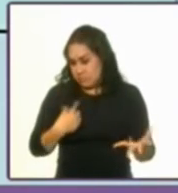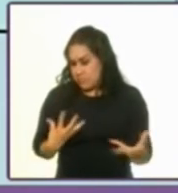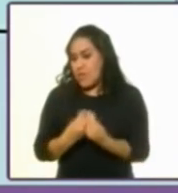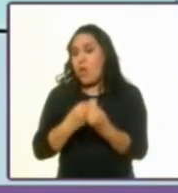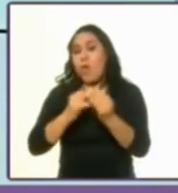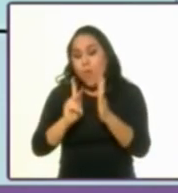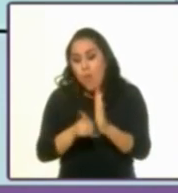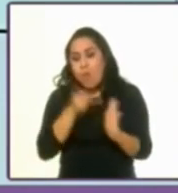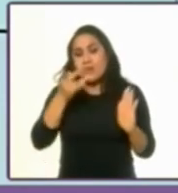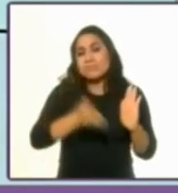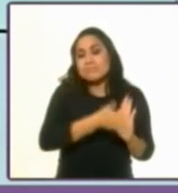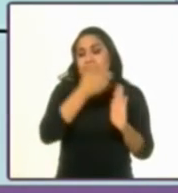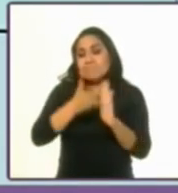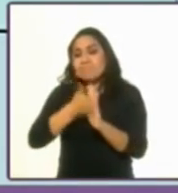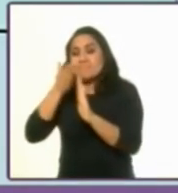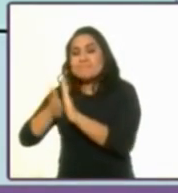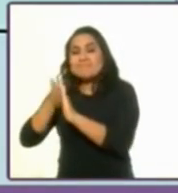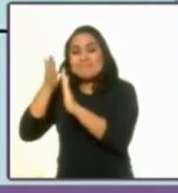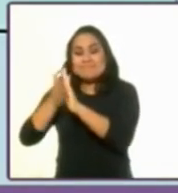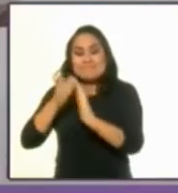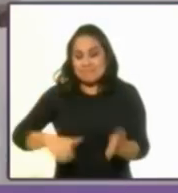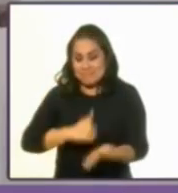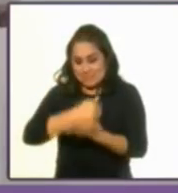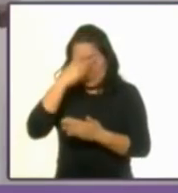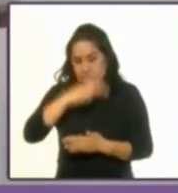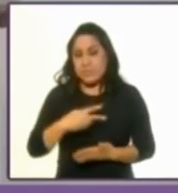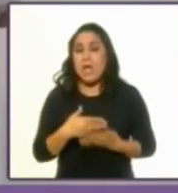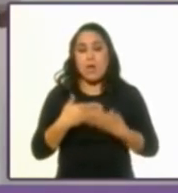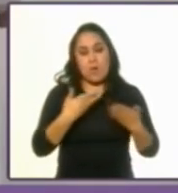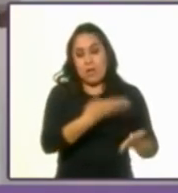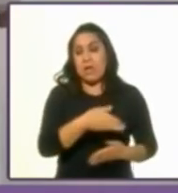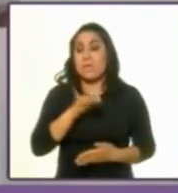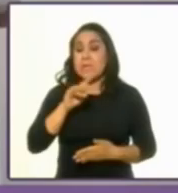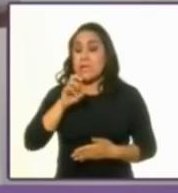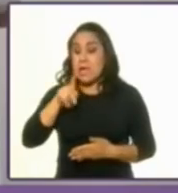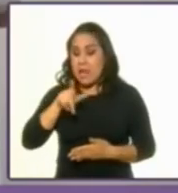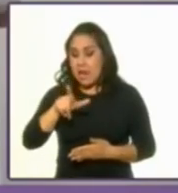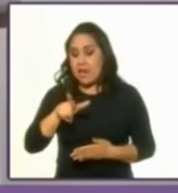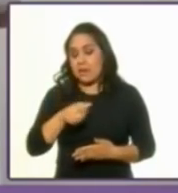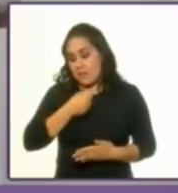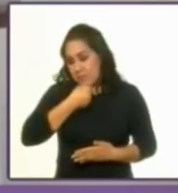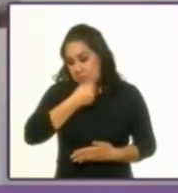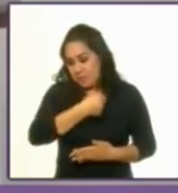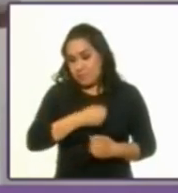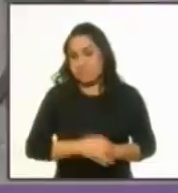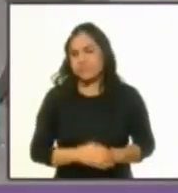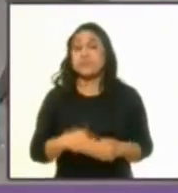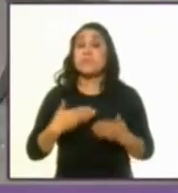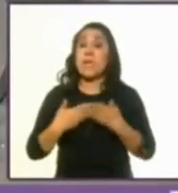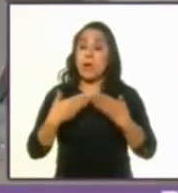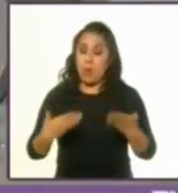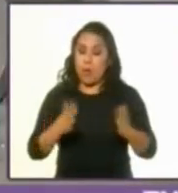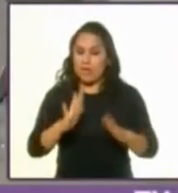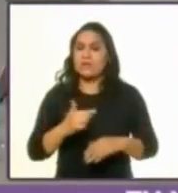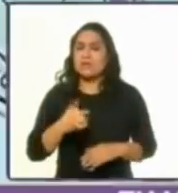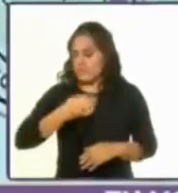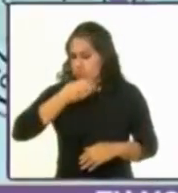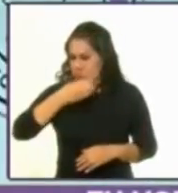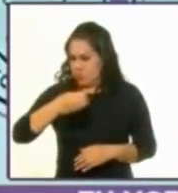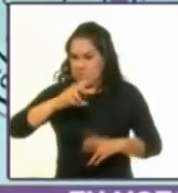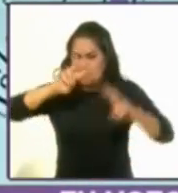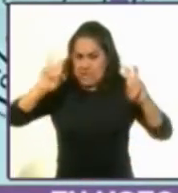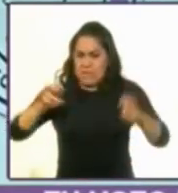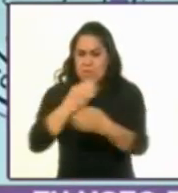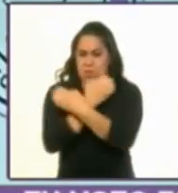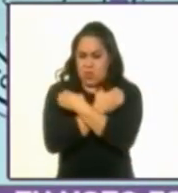reconstrucción de la ciudad de mexico mikel arriola ha pedido el uso de la palabra adelante bueno contesta el tema de educación ricardo de